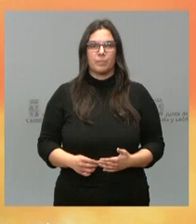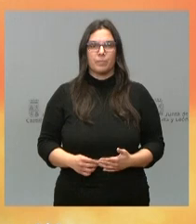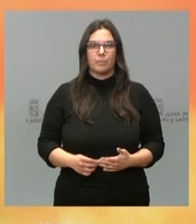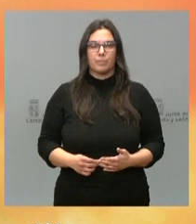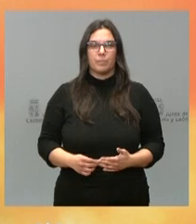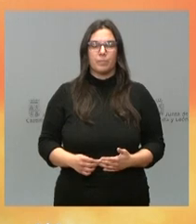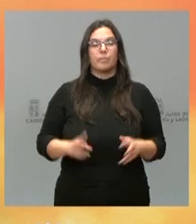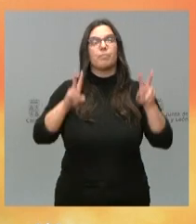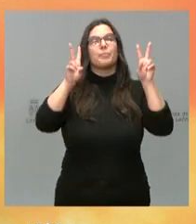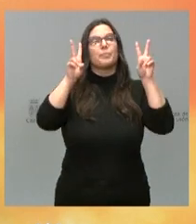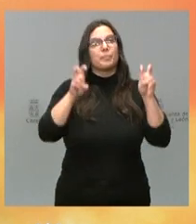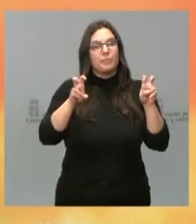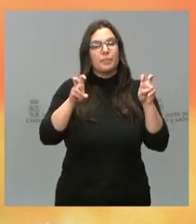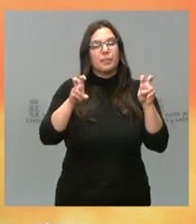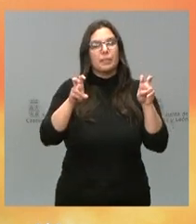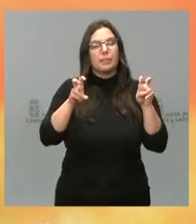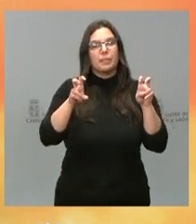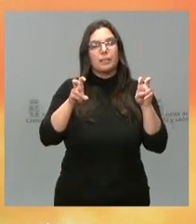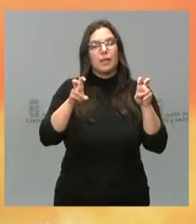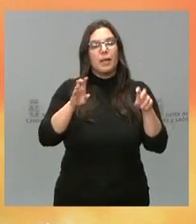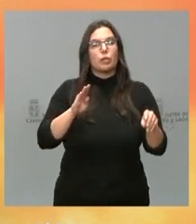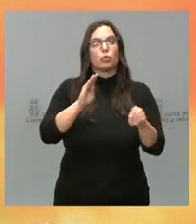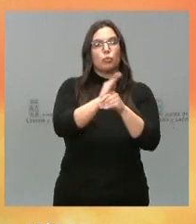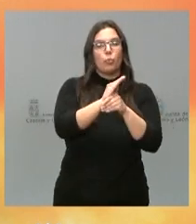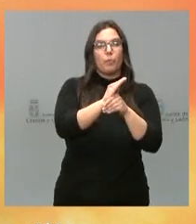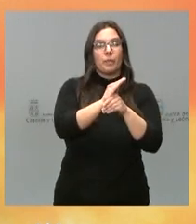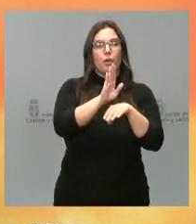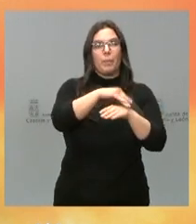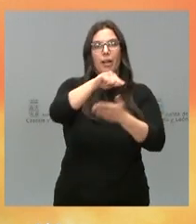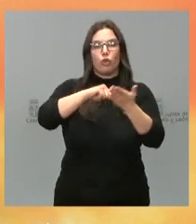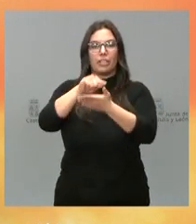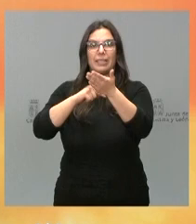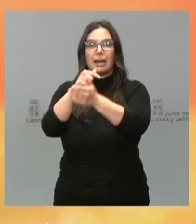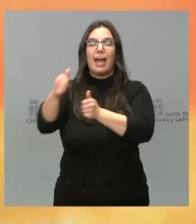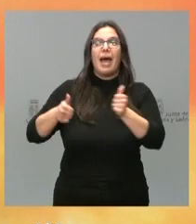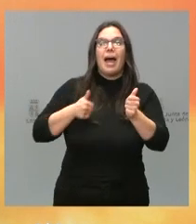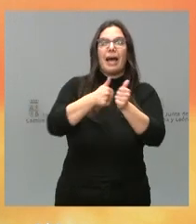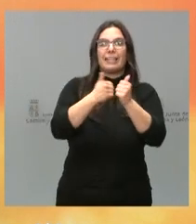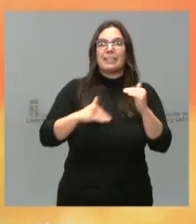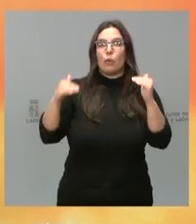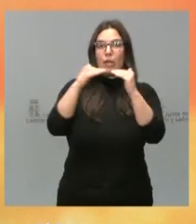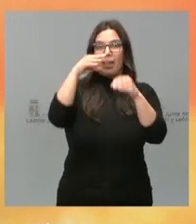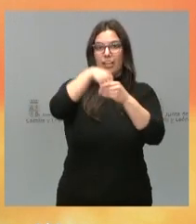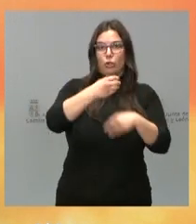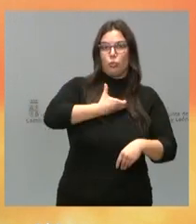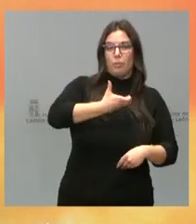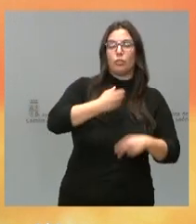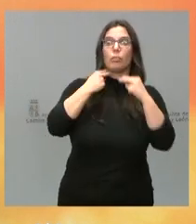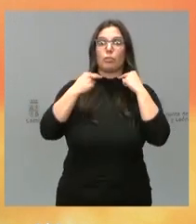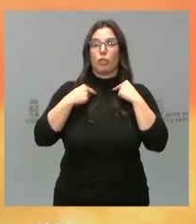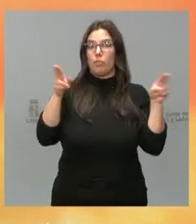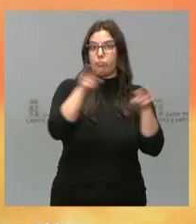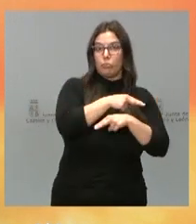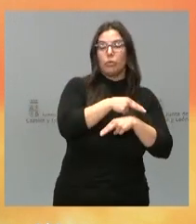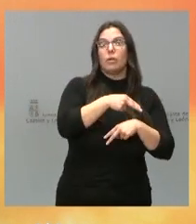y sobre la supresión de la subvención para contratar agentes de igualdad en ayuntamientos y diputaciones en 2022 no